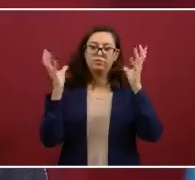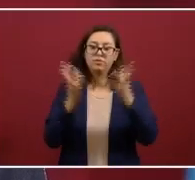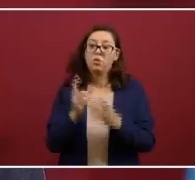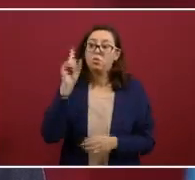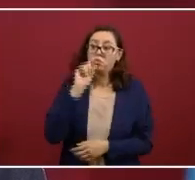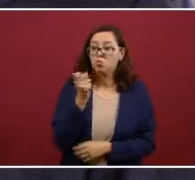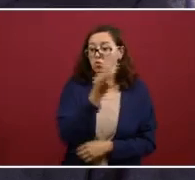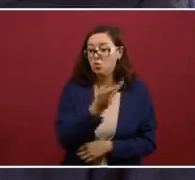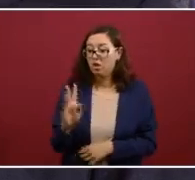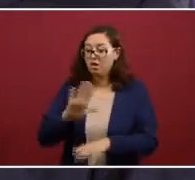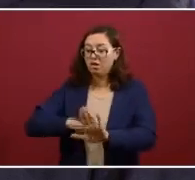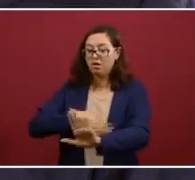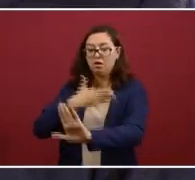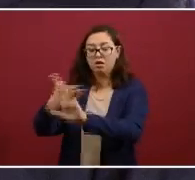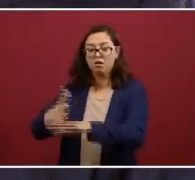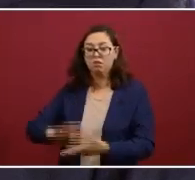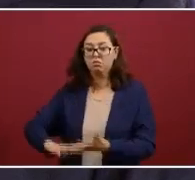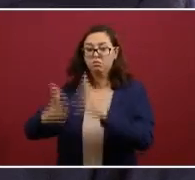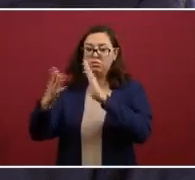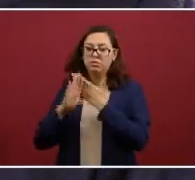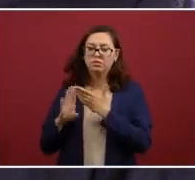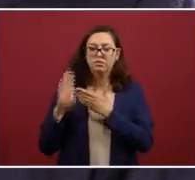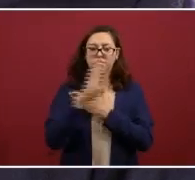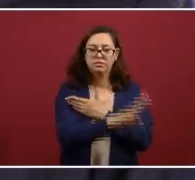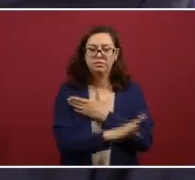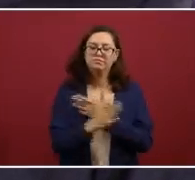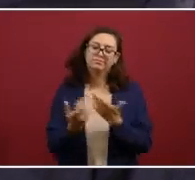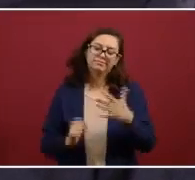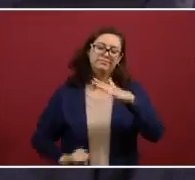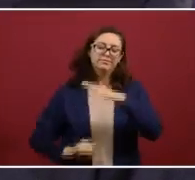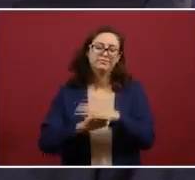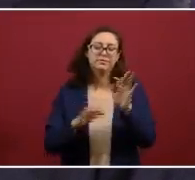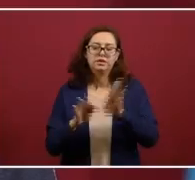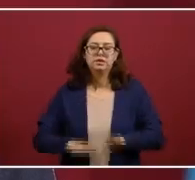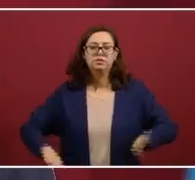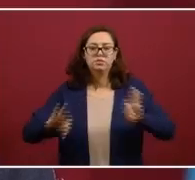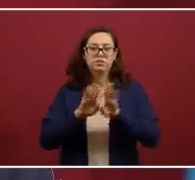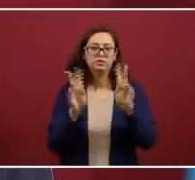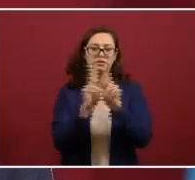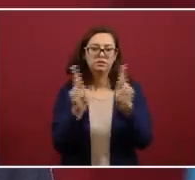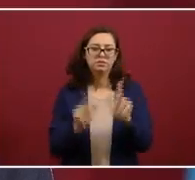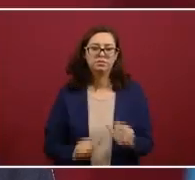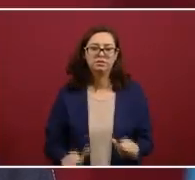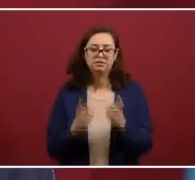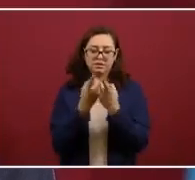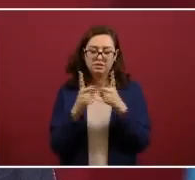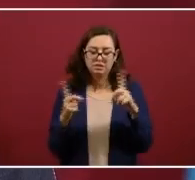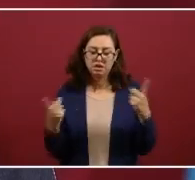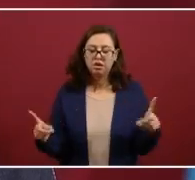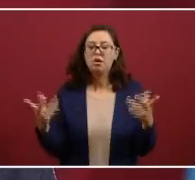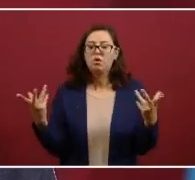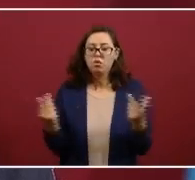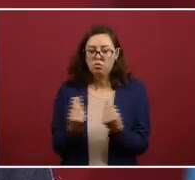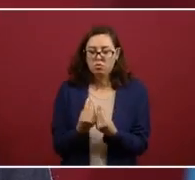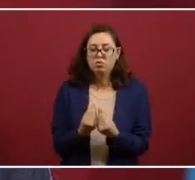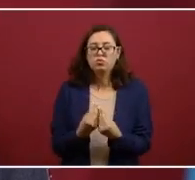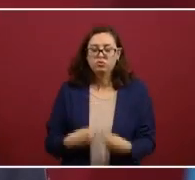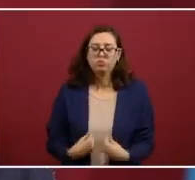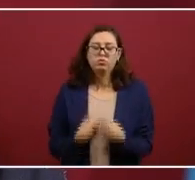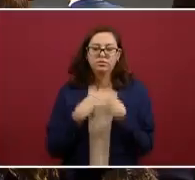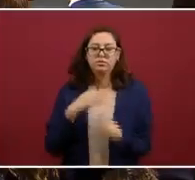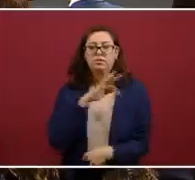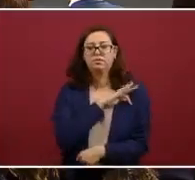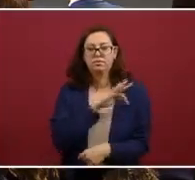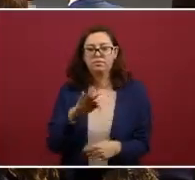el fundamento de una sociedad en paz. La paz es el pilar de desarrollo y juntos podemos cambiar vidas.